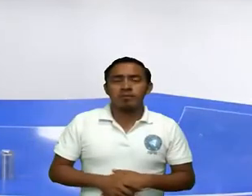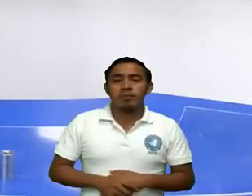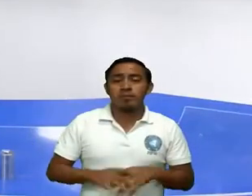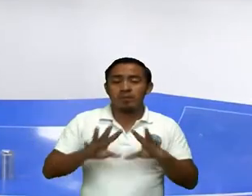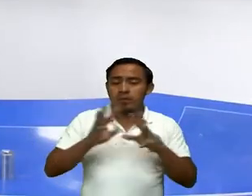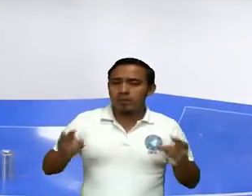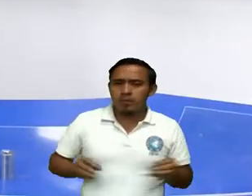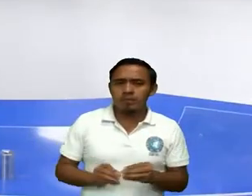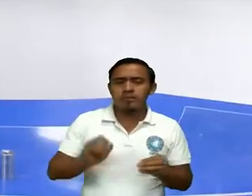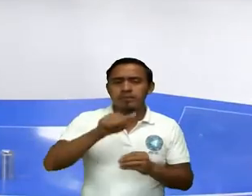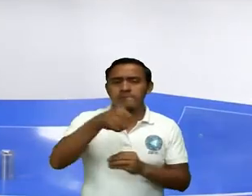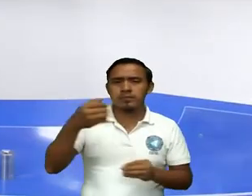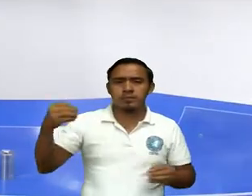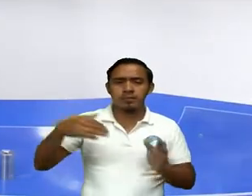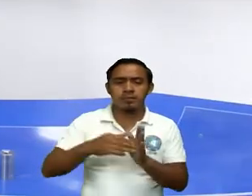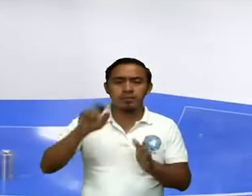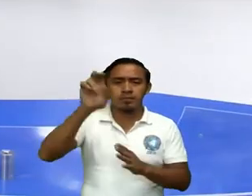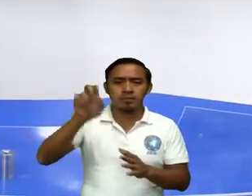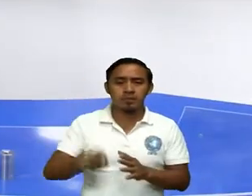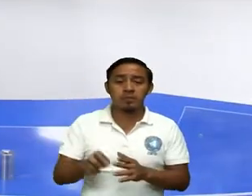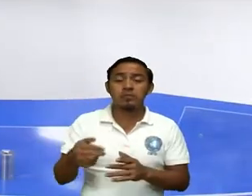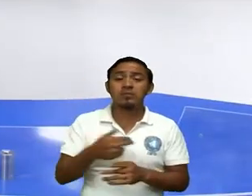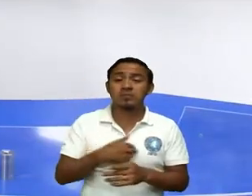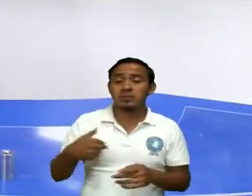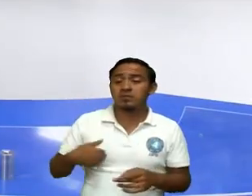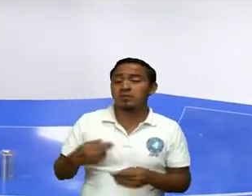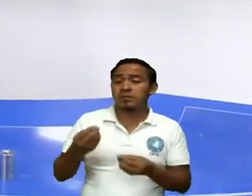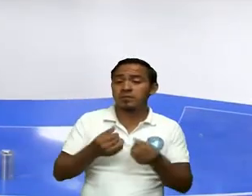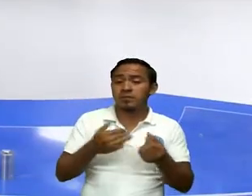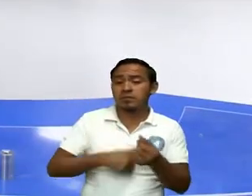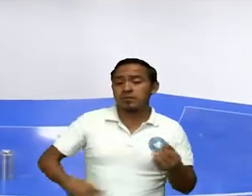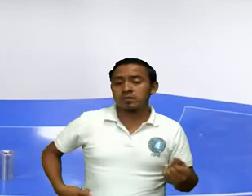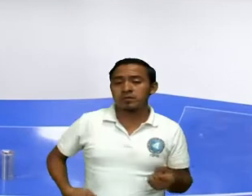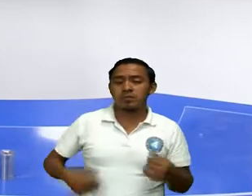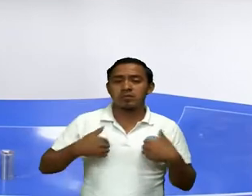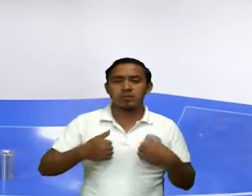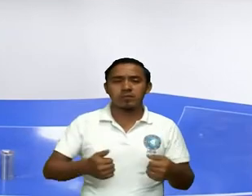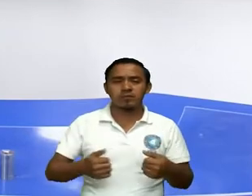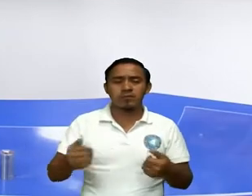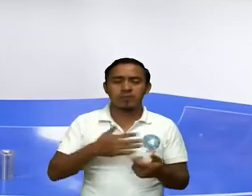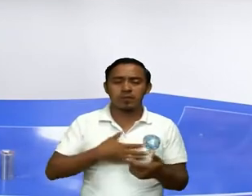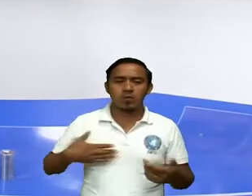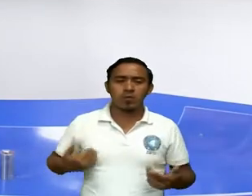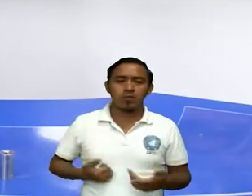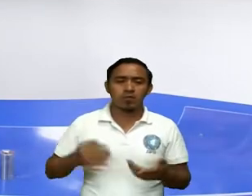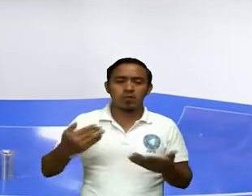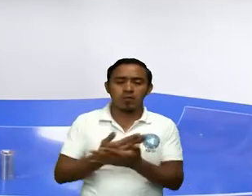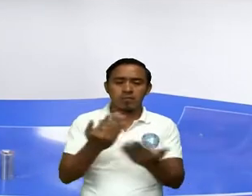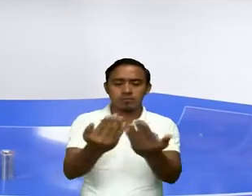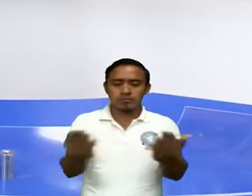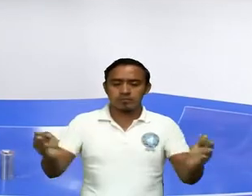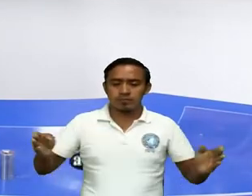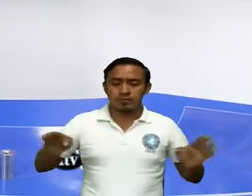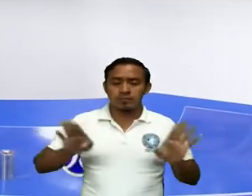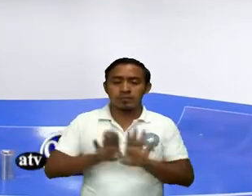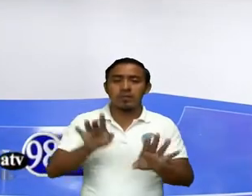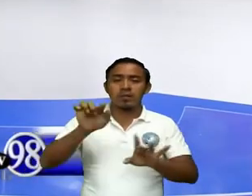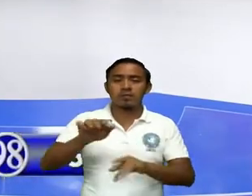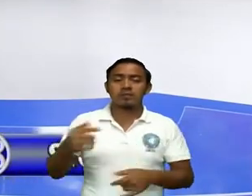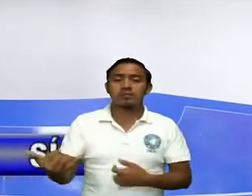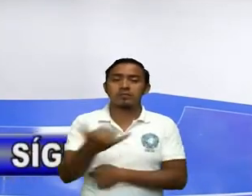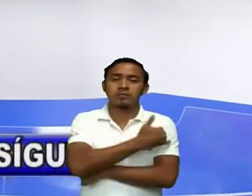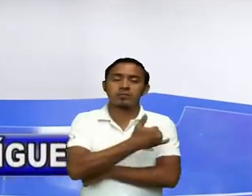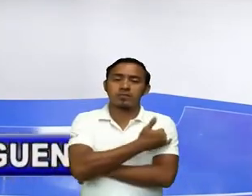Un total de 600.000 córdobas invirtió el Ministerio de Salud en las mejoras de una de las áreas del bloque quirúrgico del